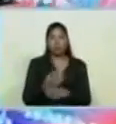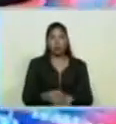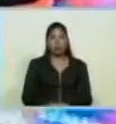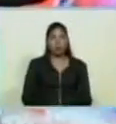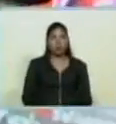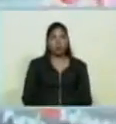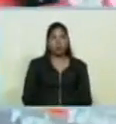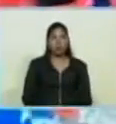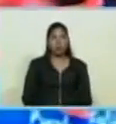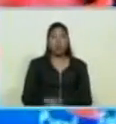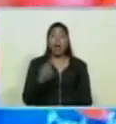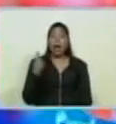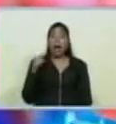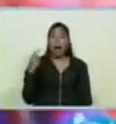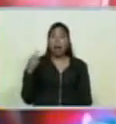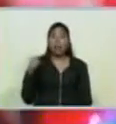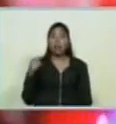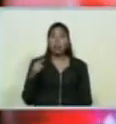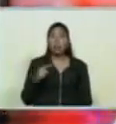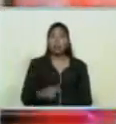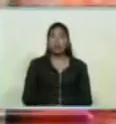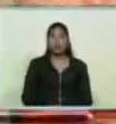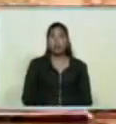Se han conformado